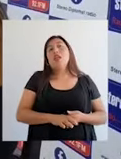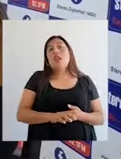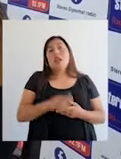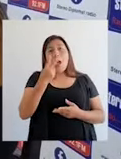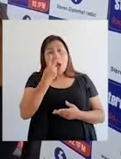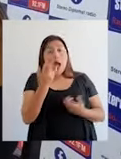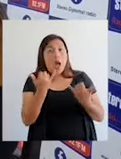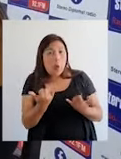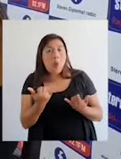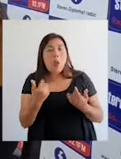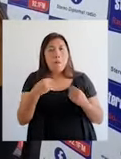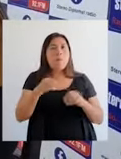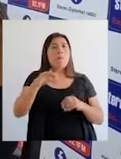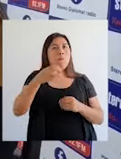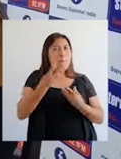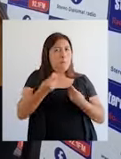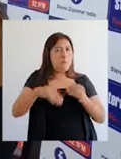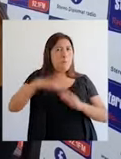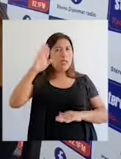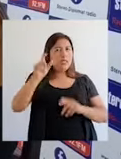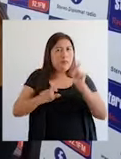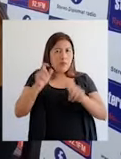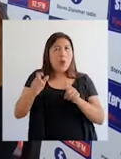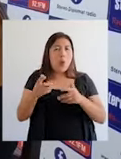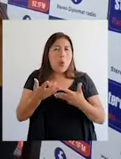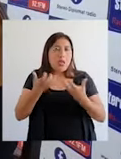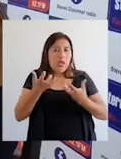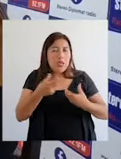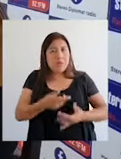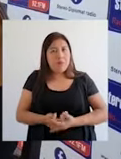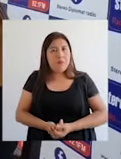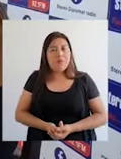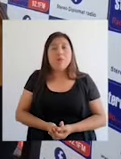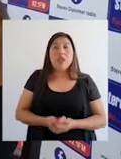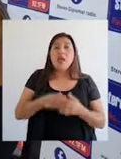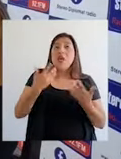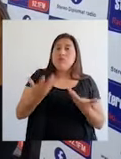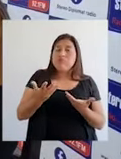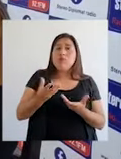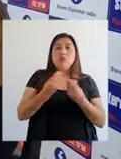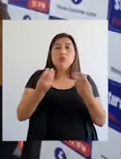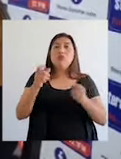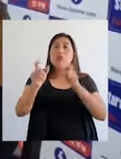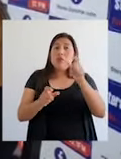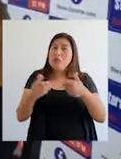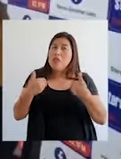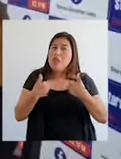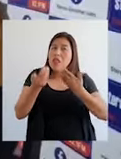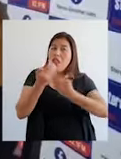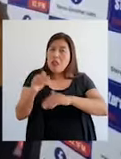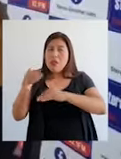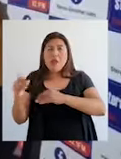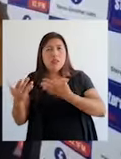a las demandas de la población. Está totalmente de espaldas a la realidad. Por lo tanto, muchas personas que tienen una